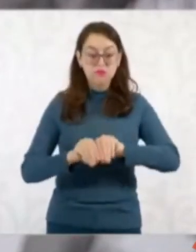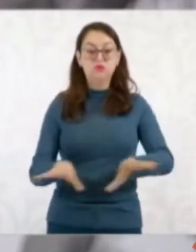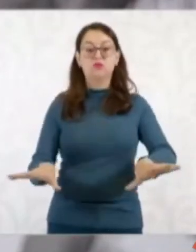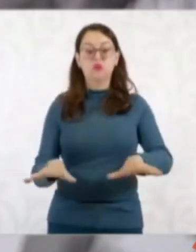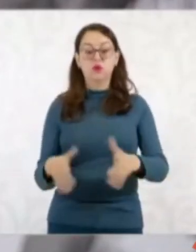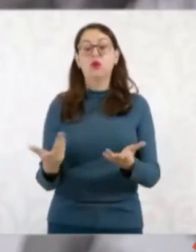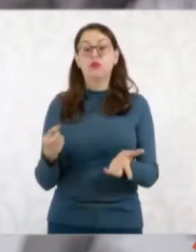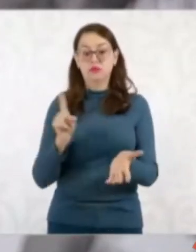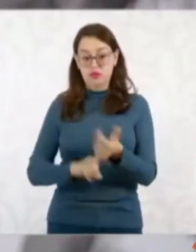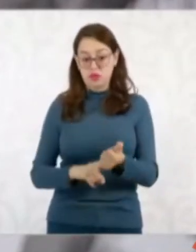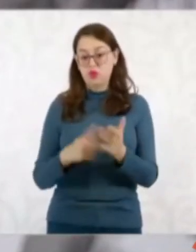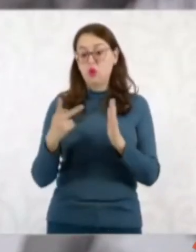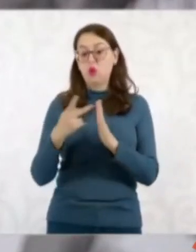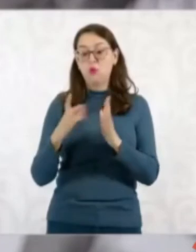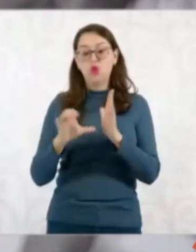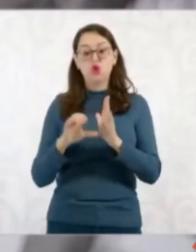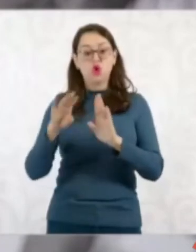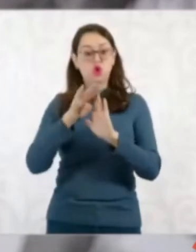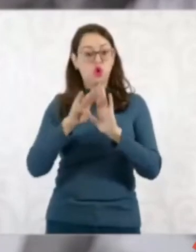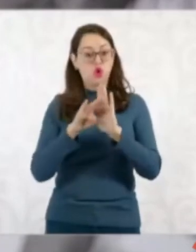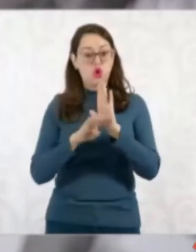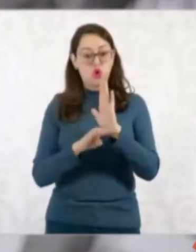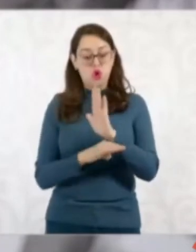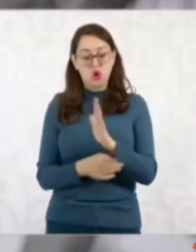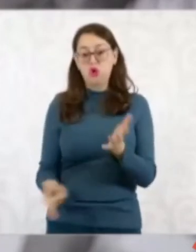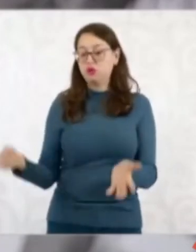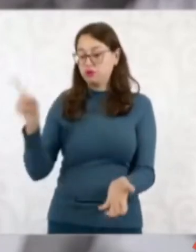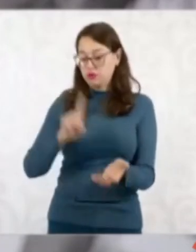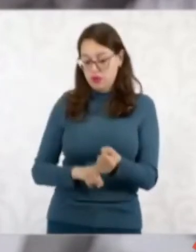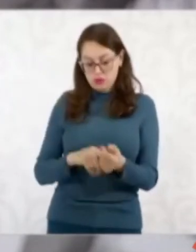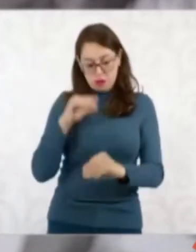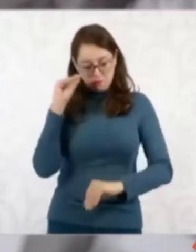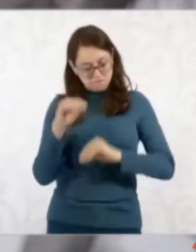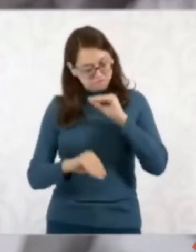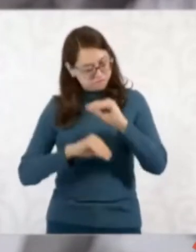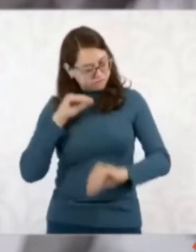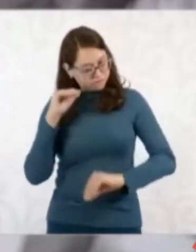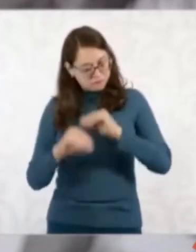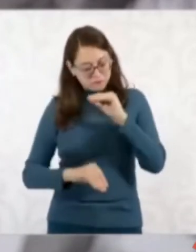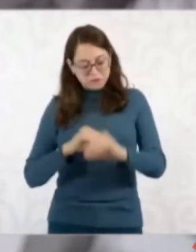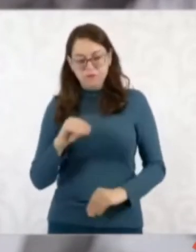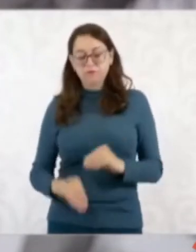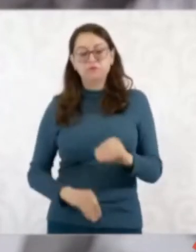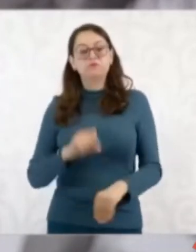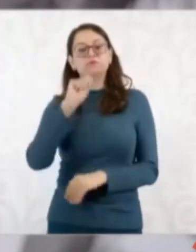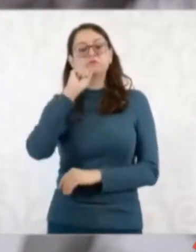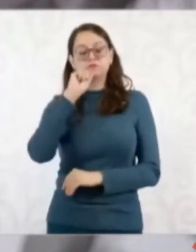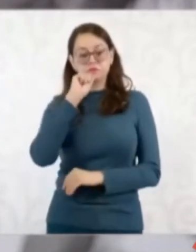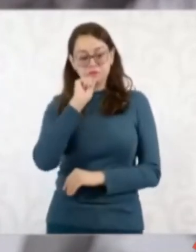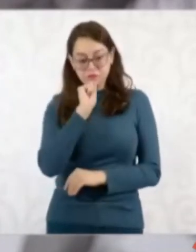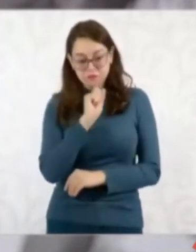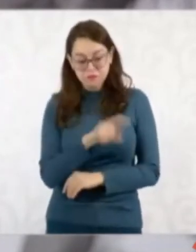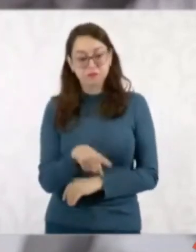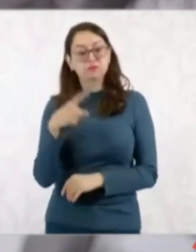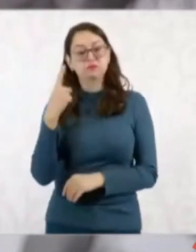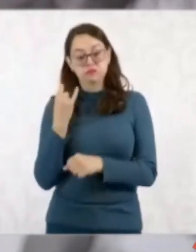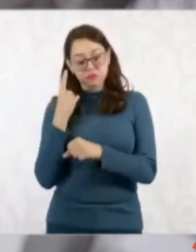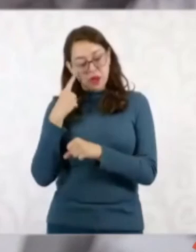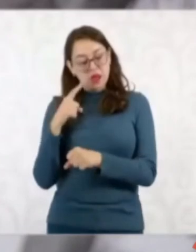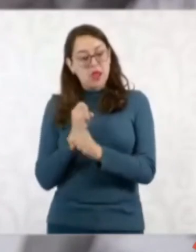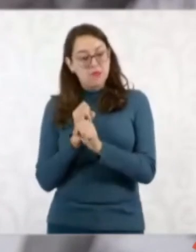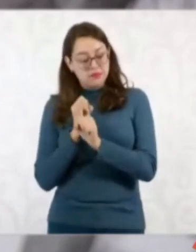los protocolos que también están contemplados en la ley, los protocolos especializados en investigación y